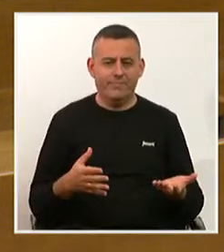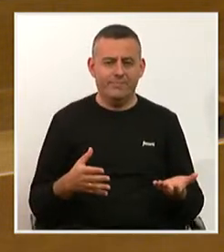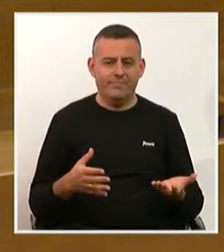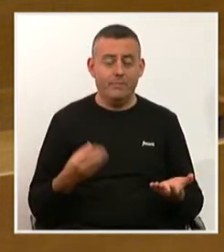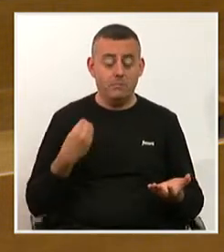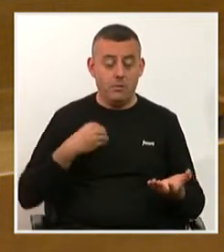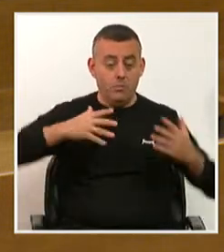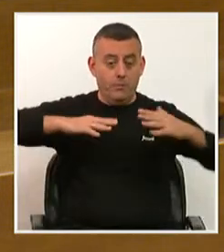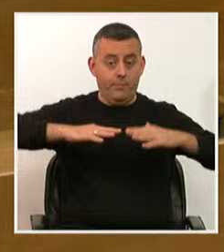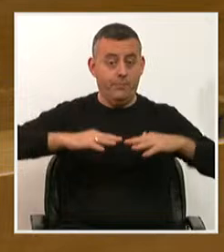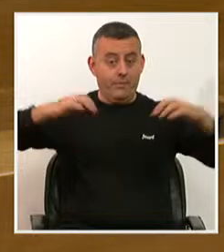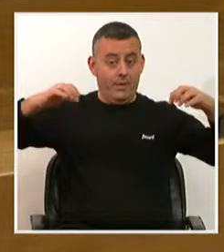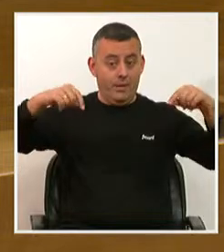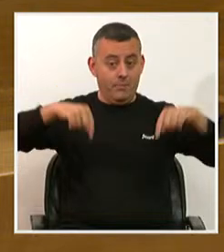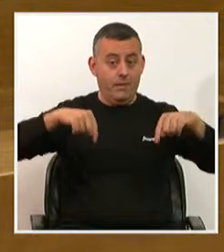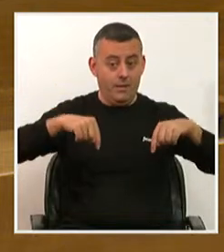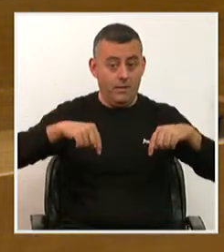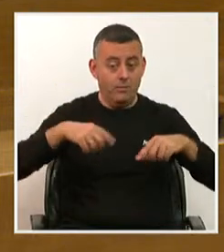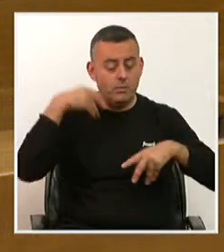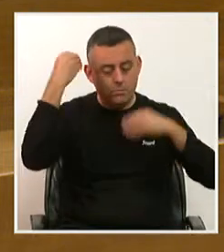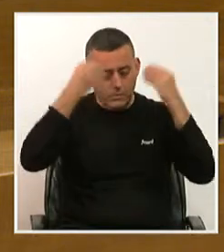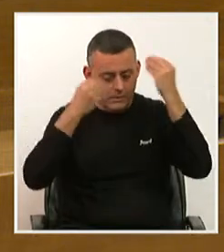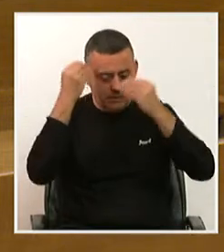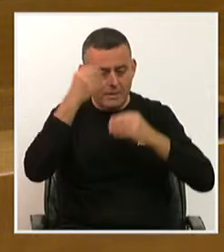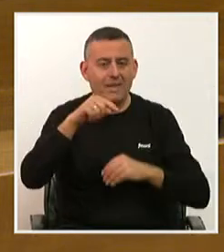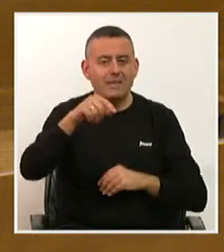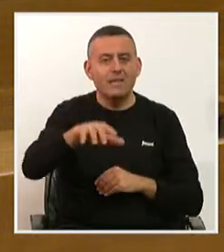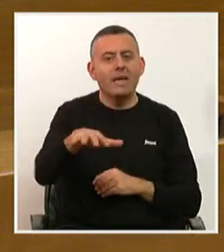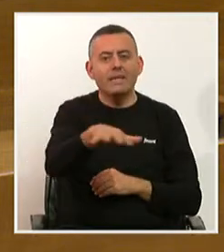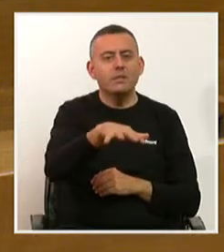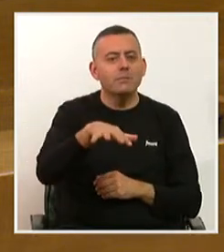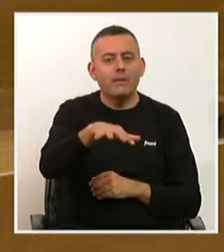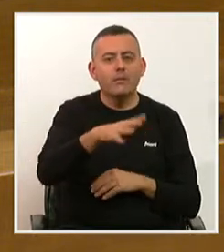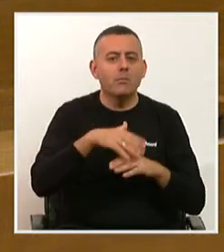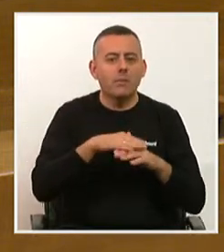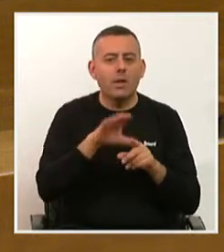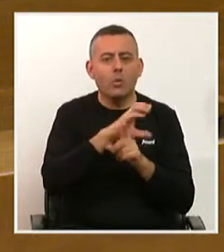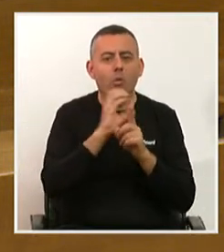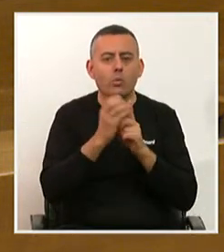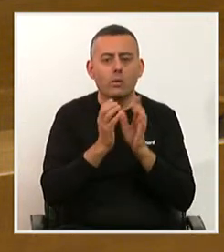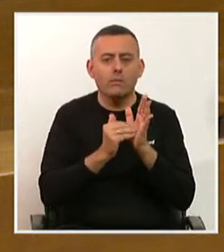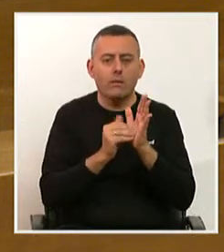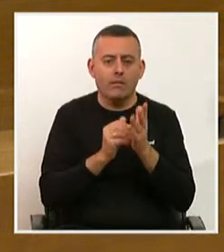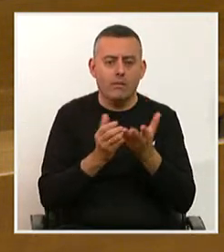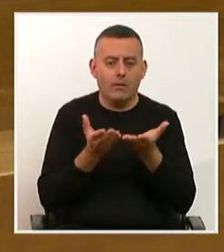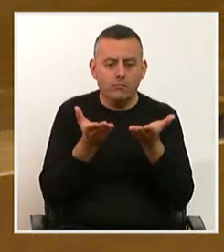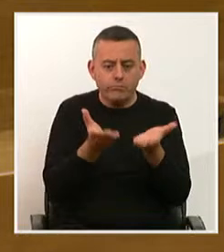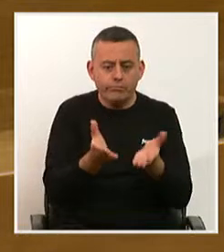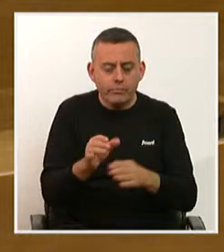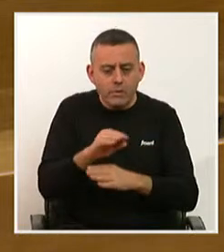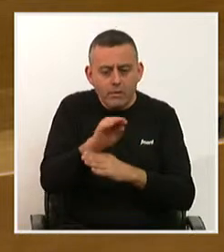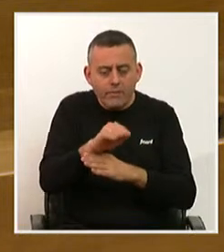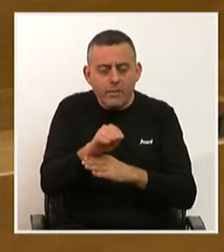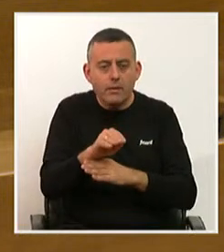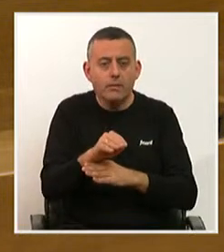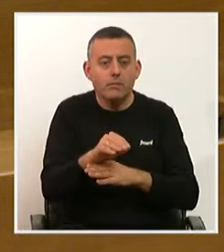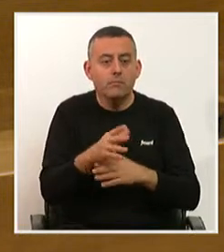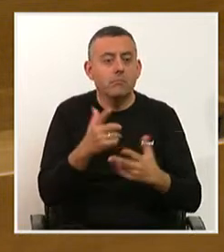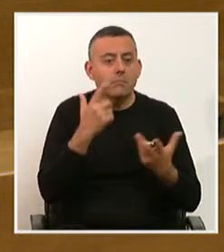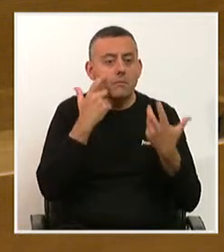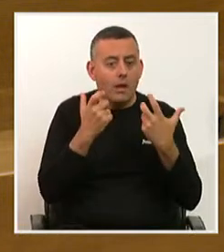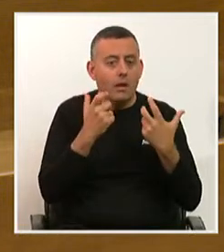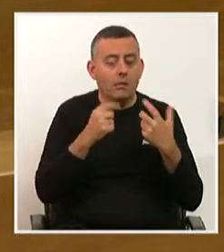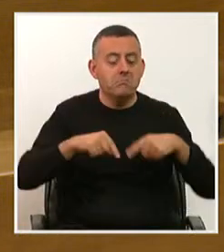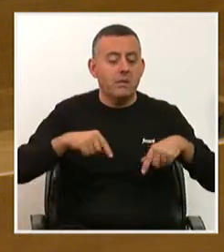esta cambra como un spay de defensa de la cultura valenciana pero no han demostr que esta cambra como un